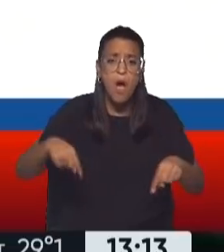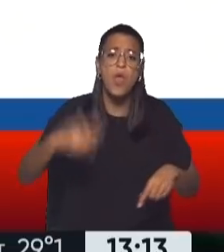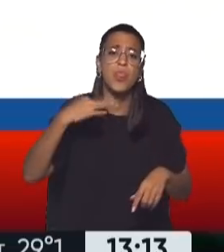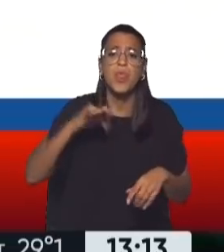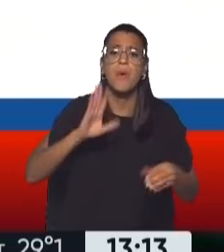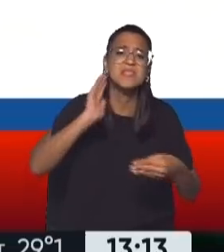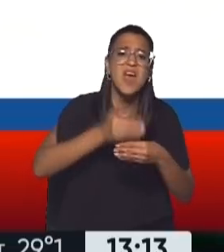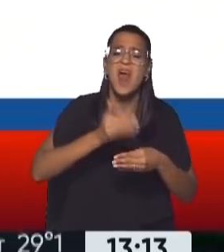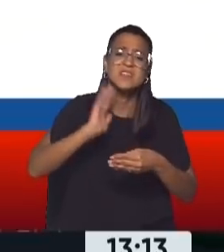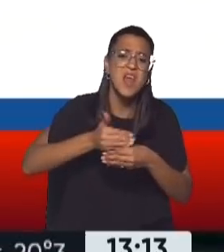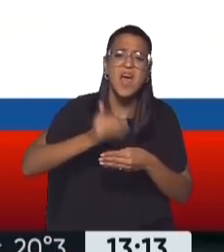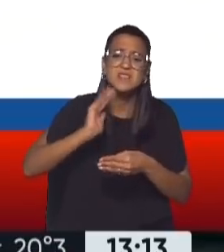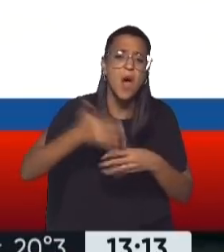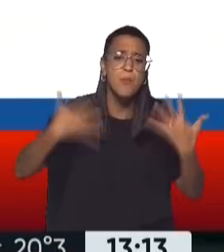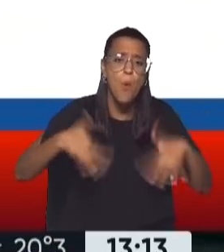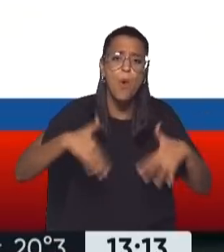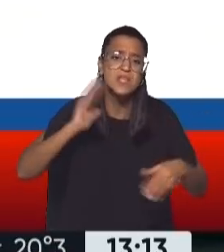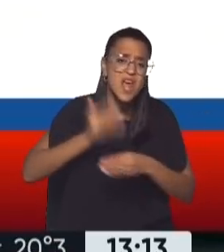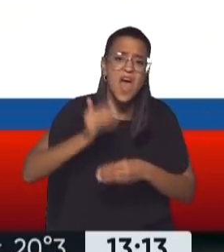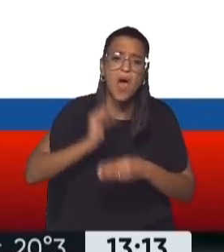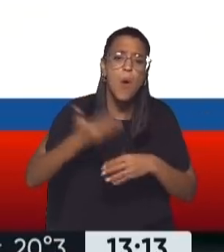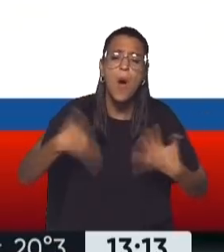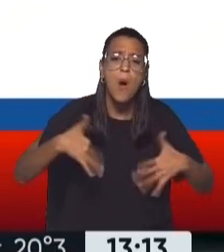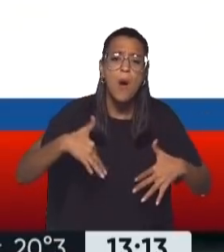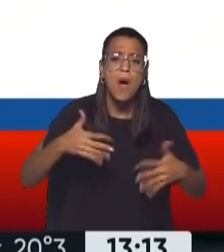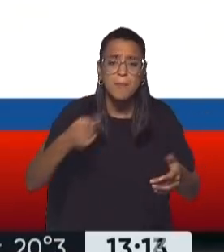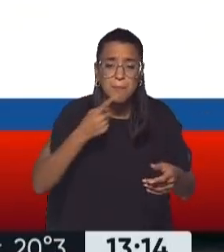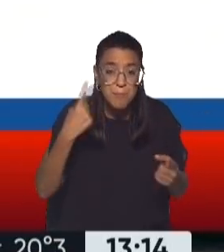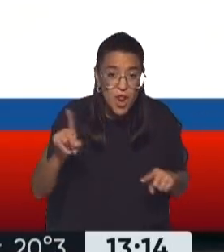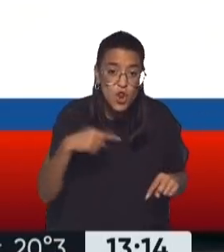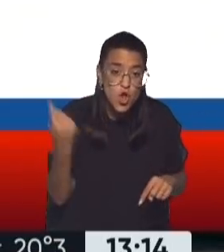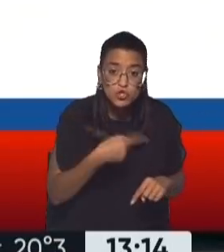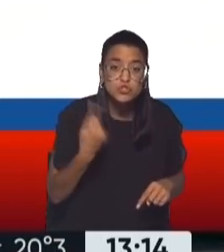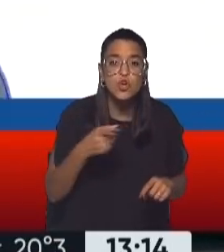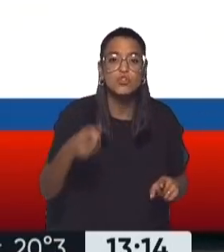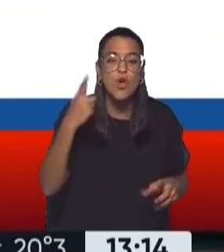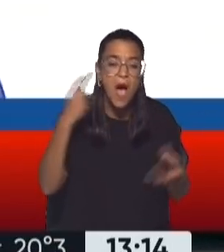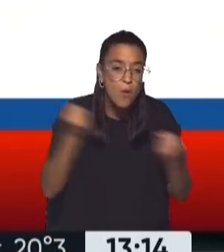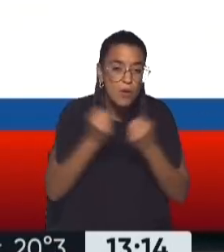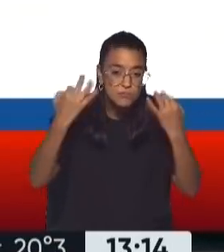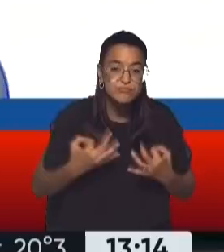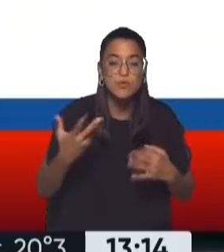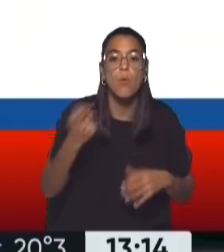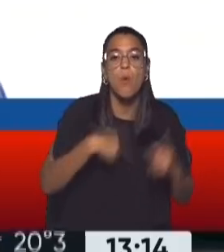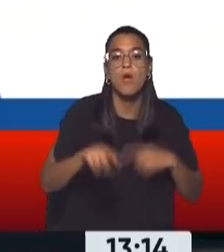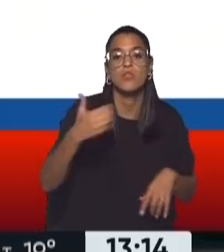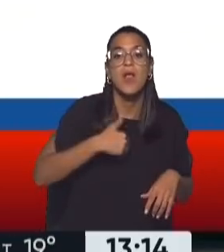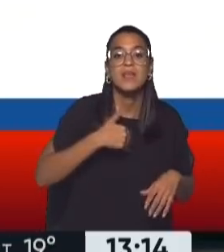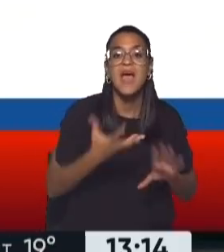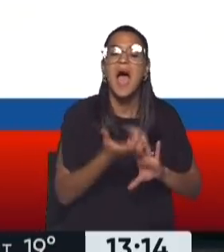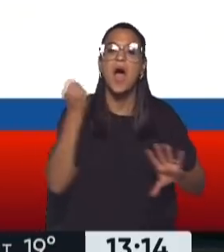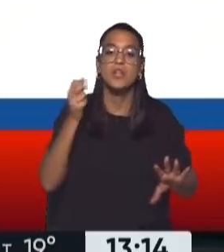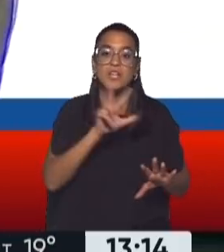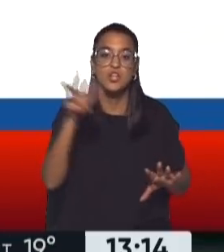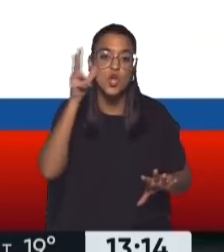cerrar, apúrense, hay que cerrar, pero nosotros cerramos cuando le ahorramos a la Argentina 38.000 millones